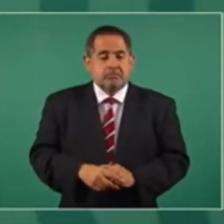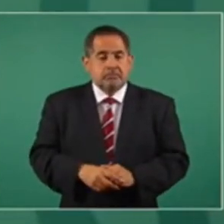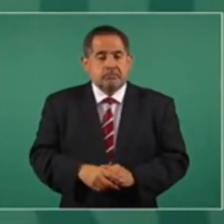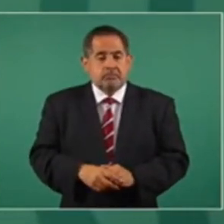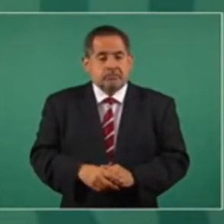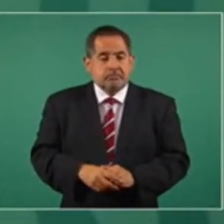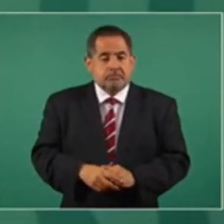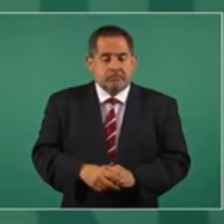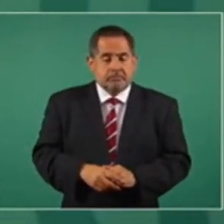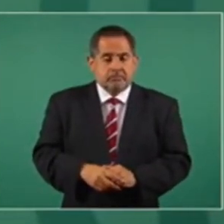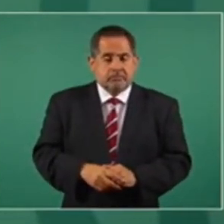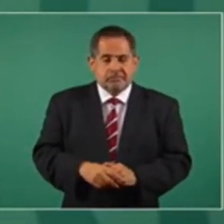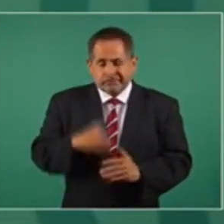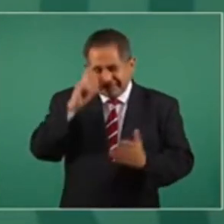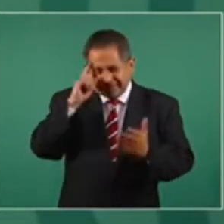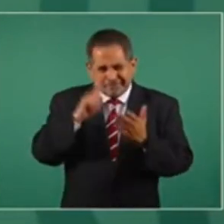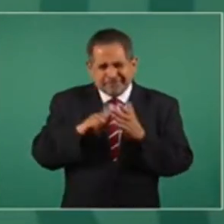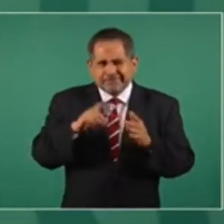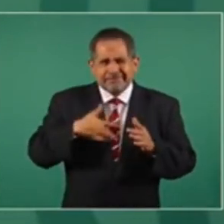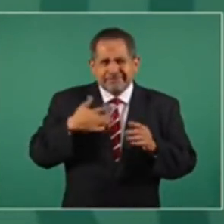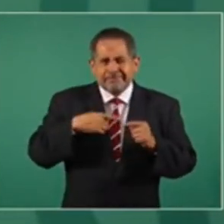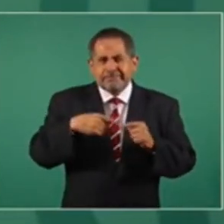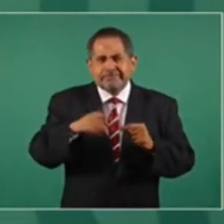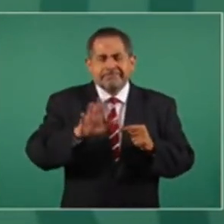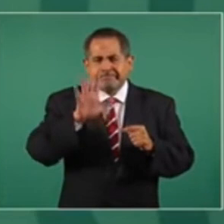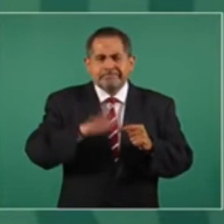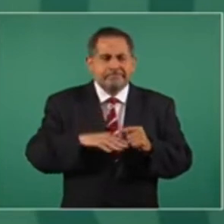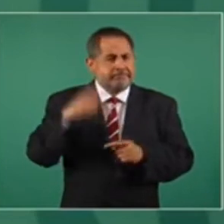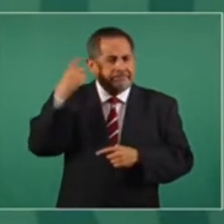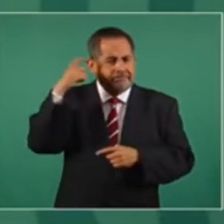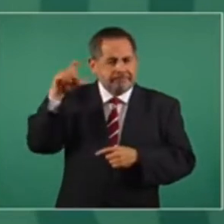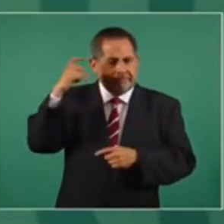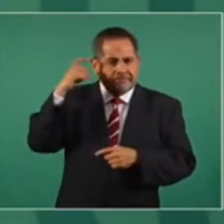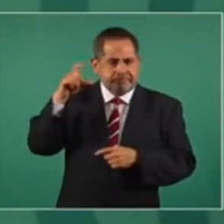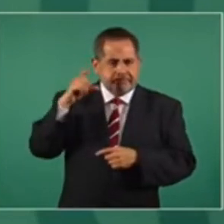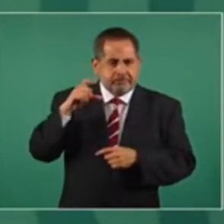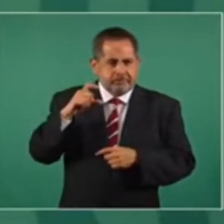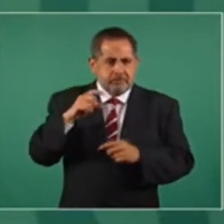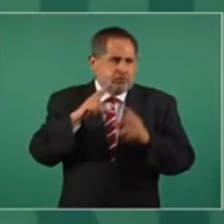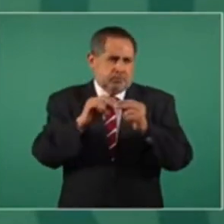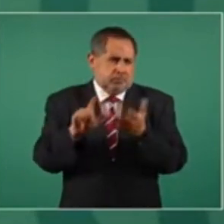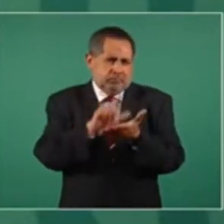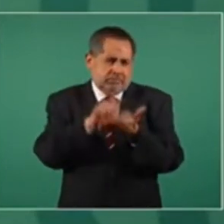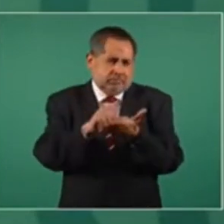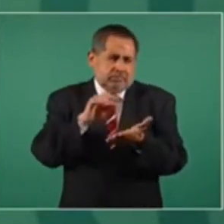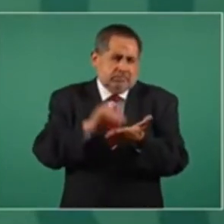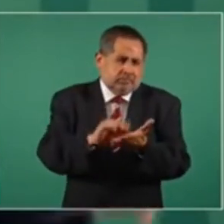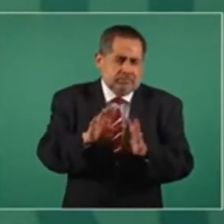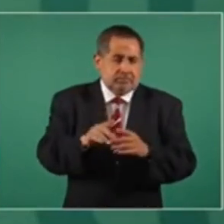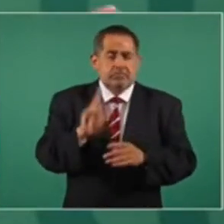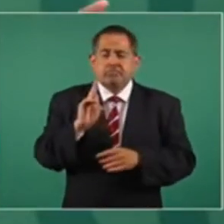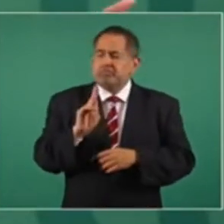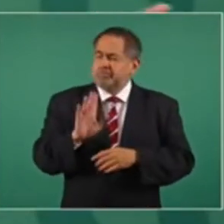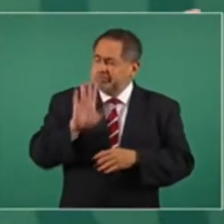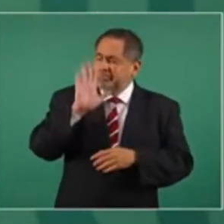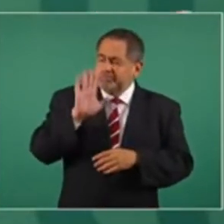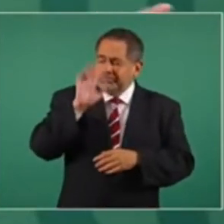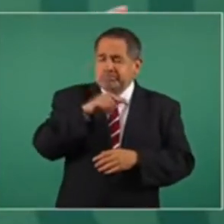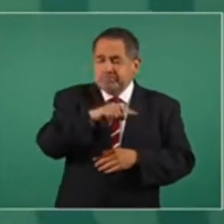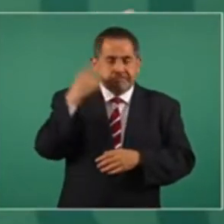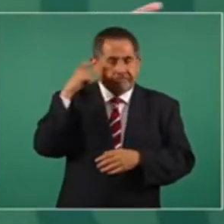Ahora creo que Querétaro, sin que tenga esa ley vigente, logró